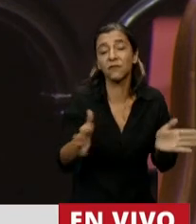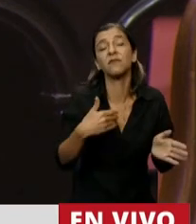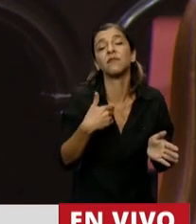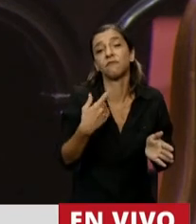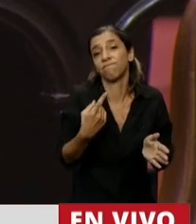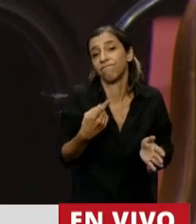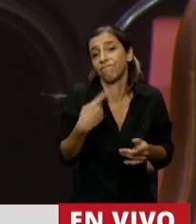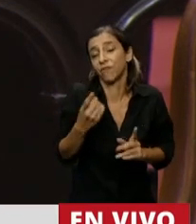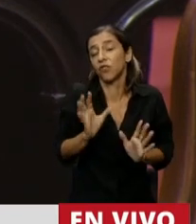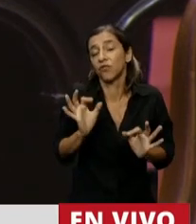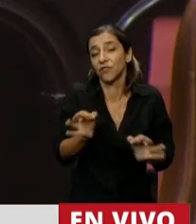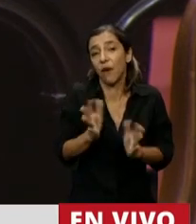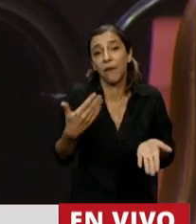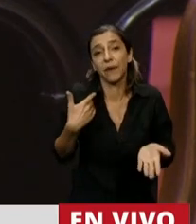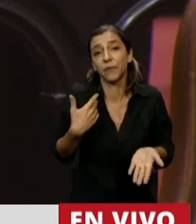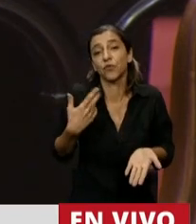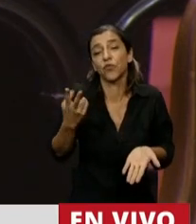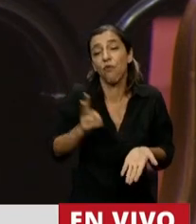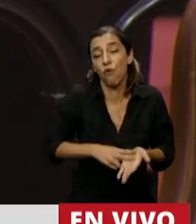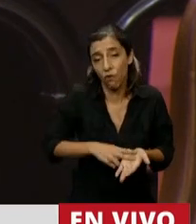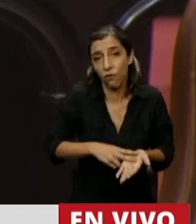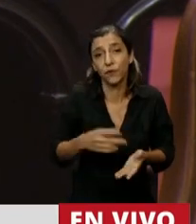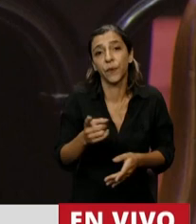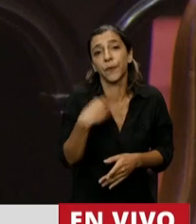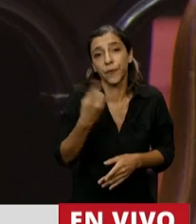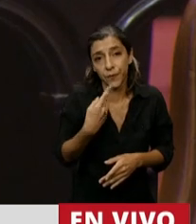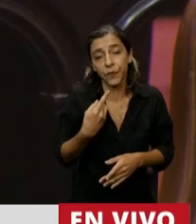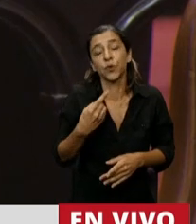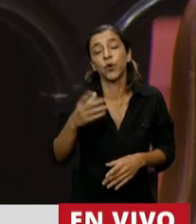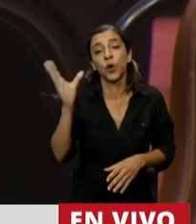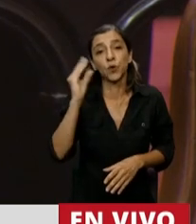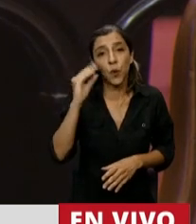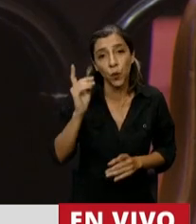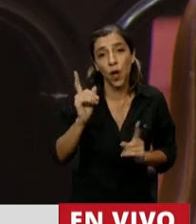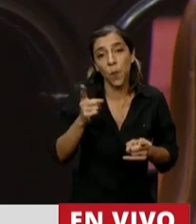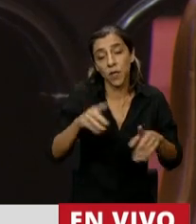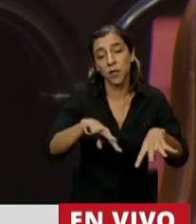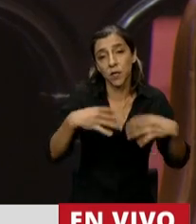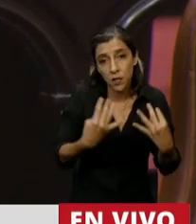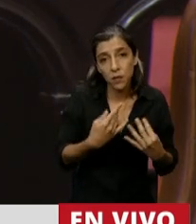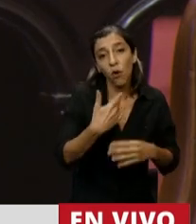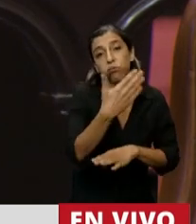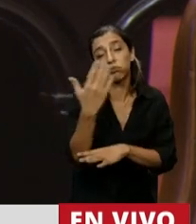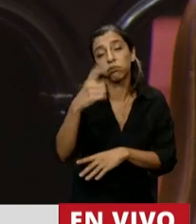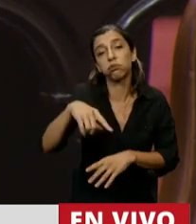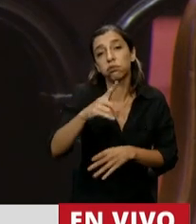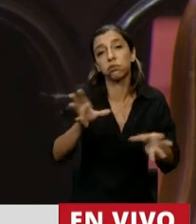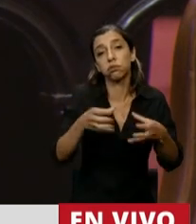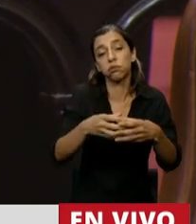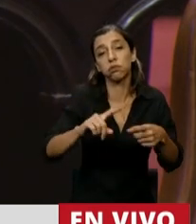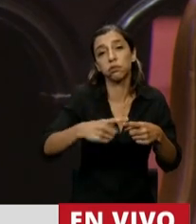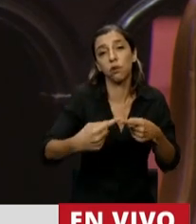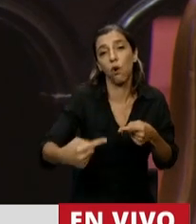señor presidente, una vez más, lamentablemente hoy volvemos a escuchar en este recinto una oposición